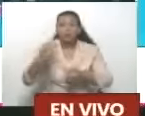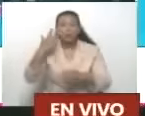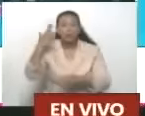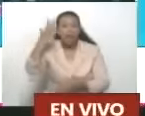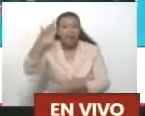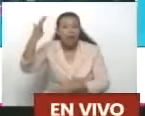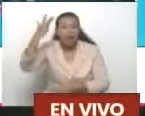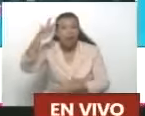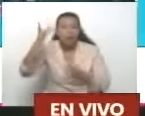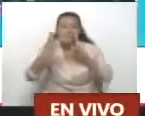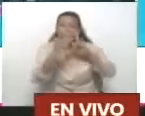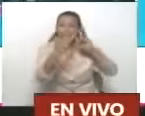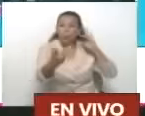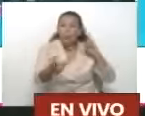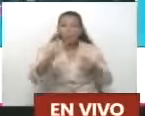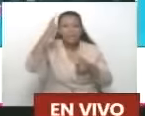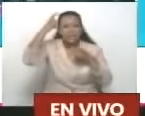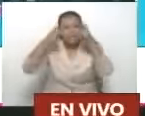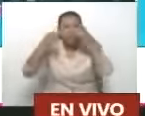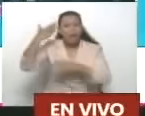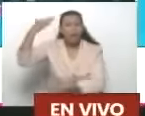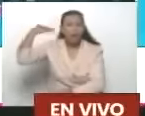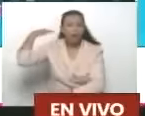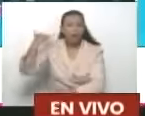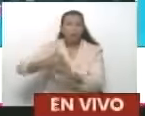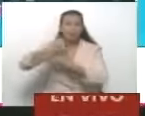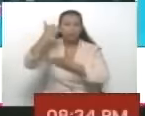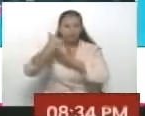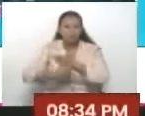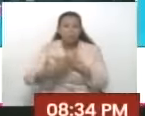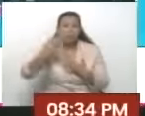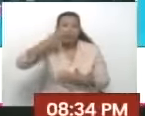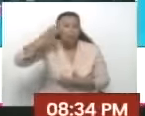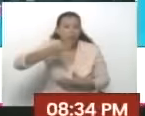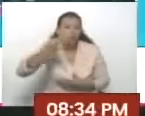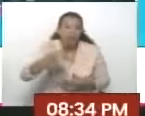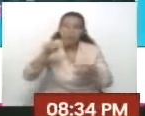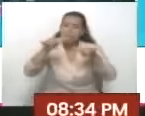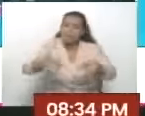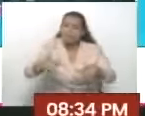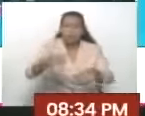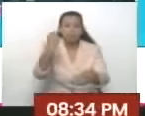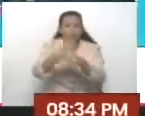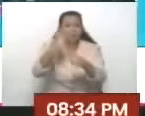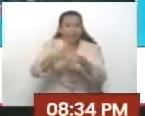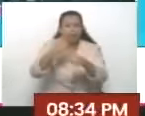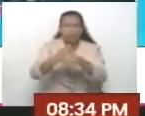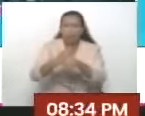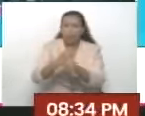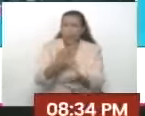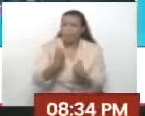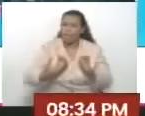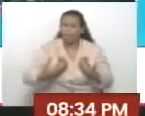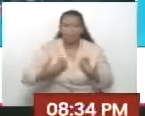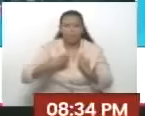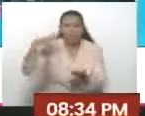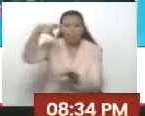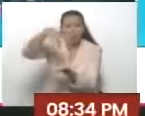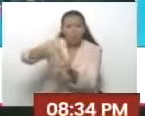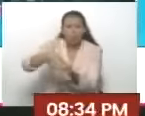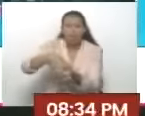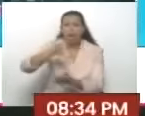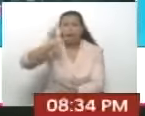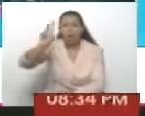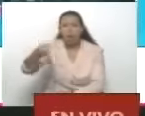sueño del comandante Chávez hecho realidad con la mano de obra de los trabajadores y trabajadoras de Guayana.